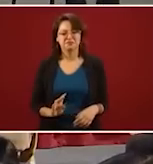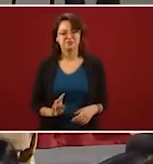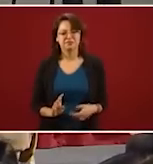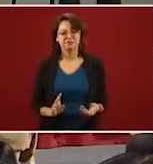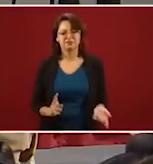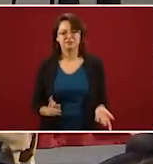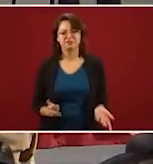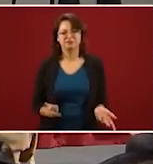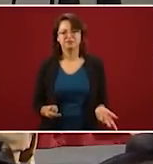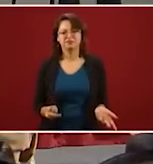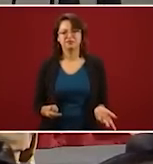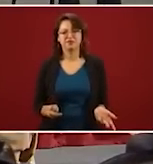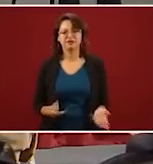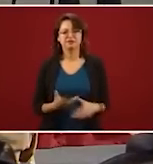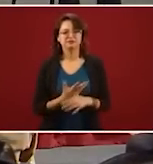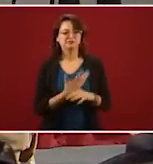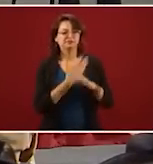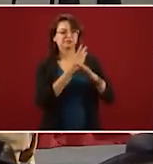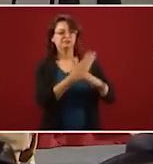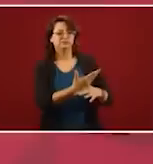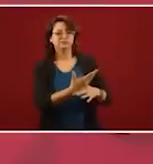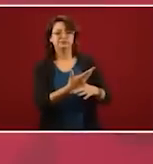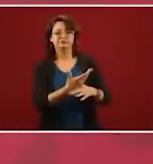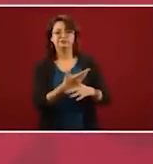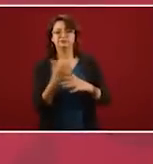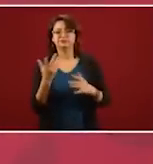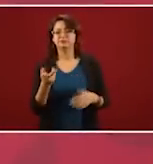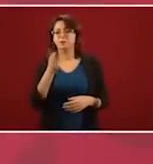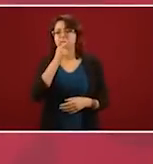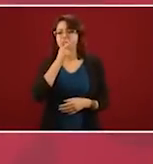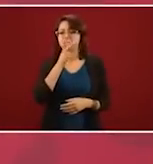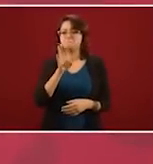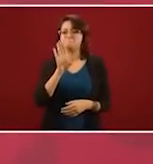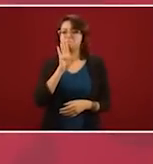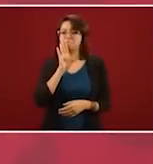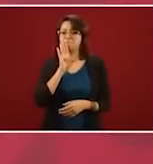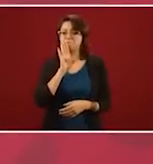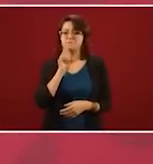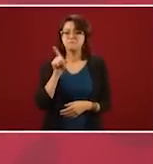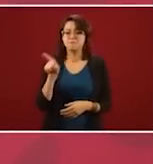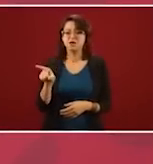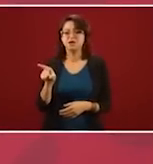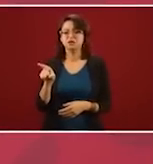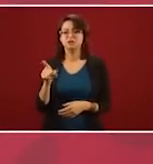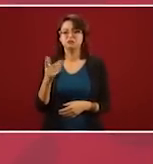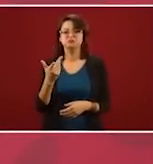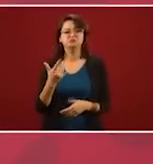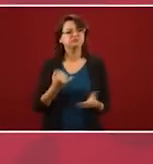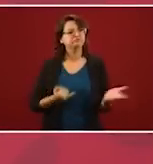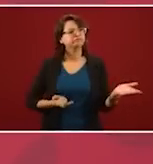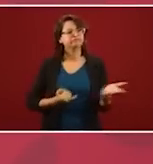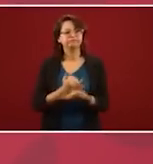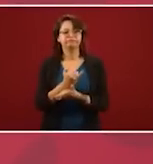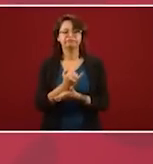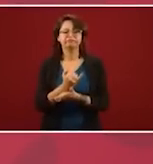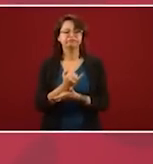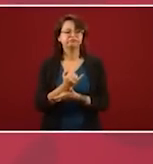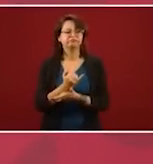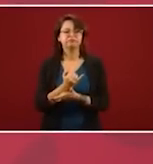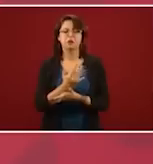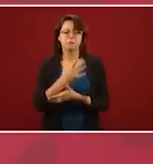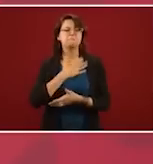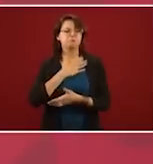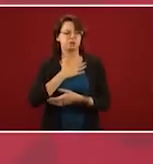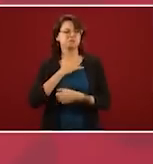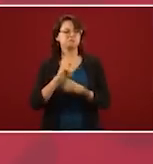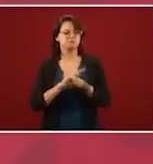en donde supuestamente los padres extranjeros resuelven irse a su país porque